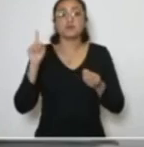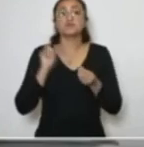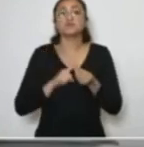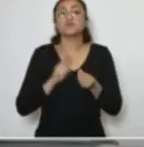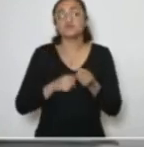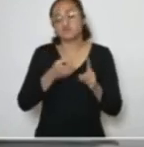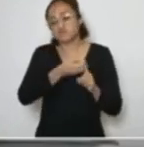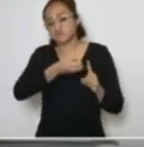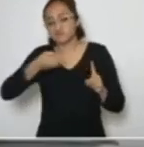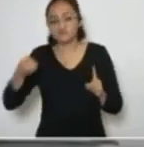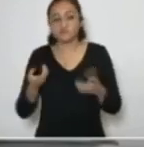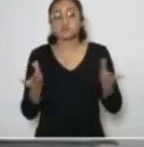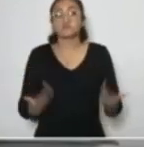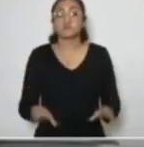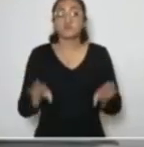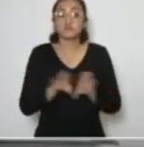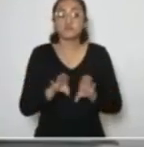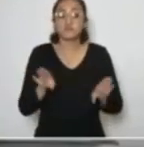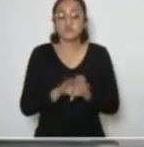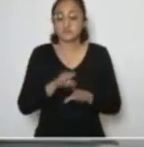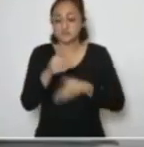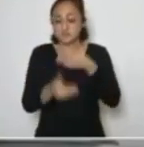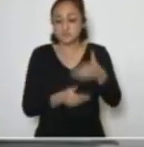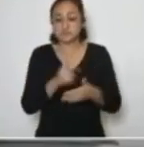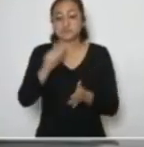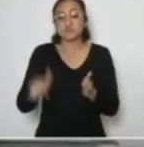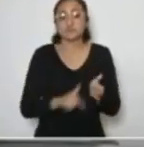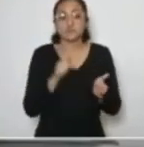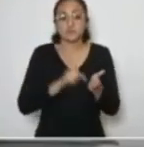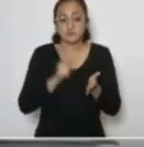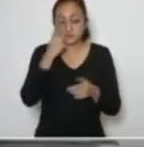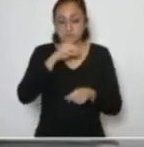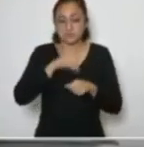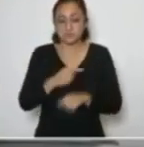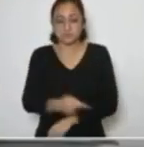logística, las políticas, los procesos y los lugares de aplicación. Ya